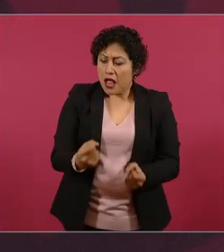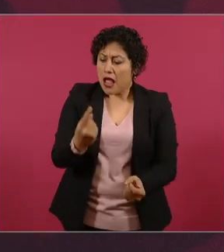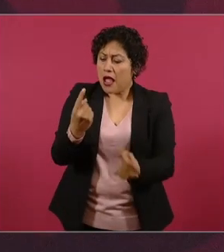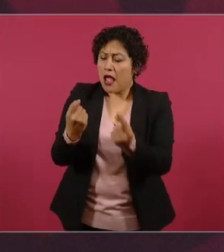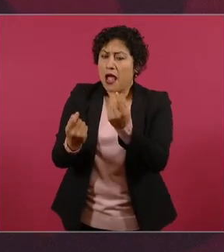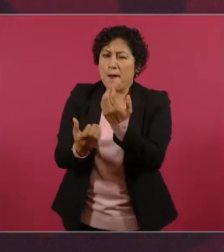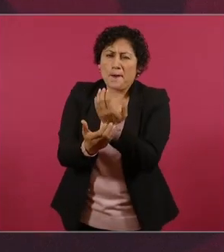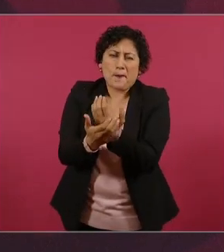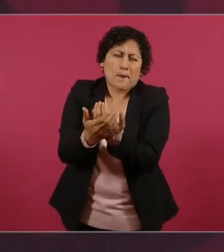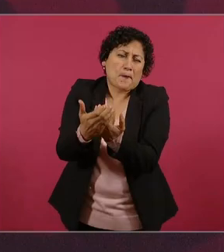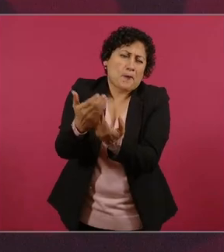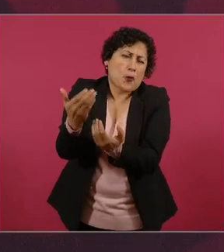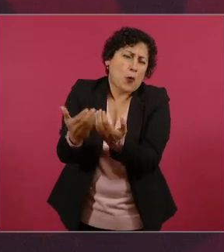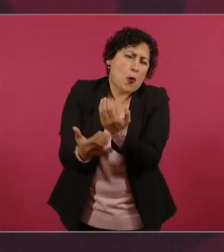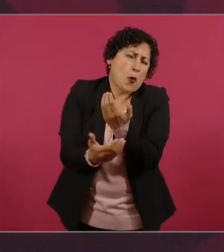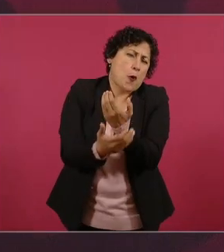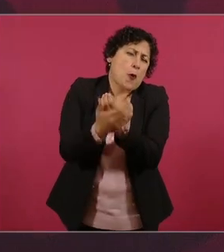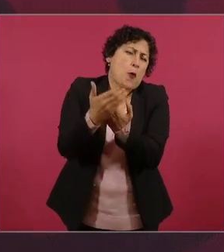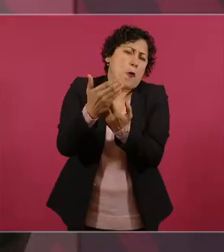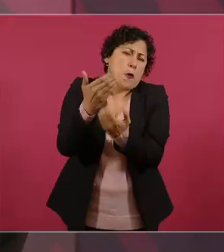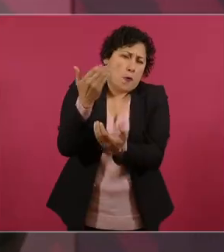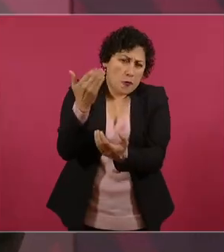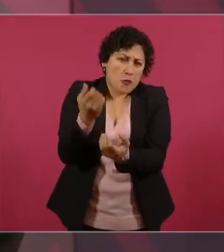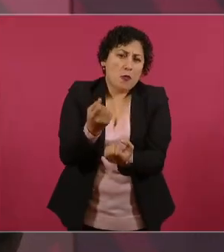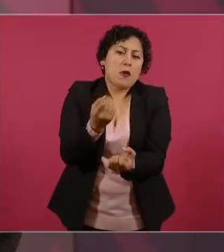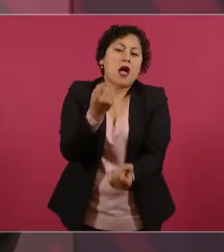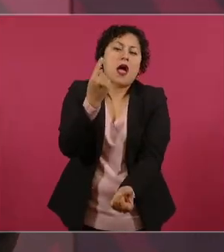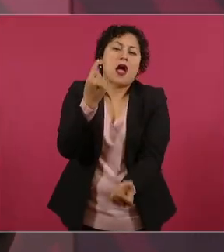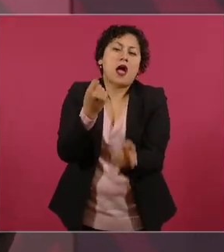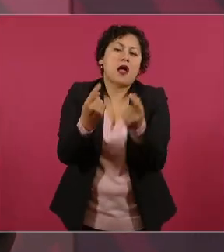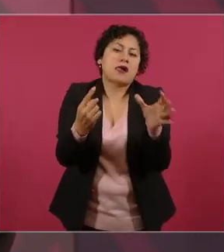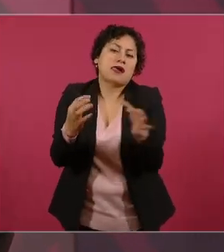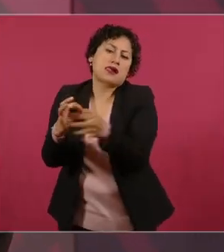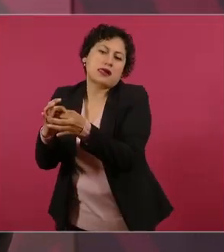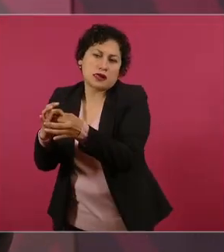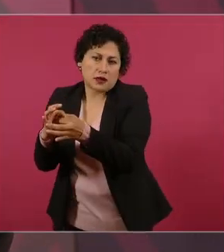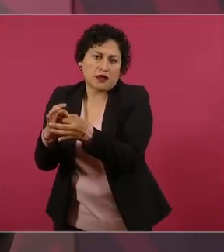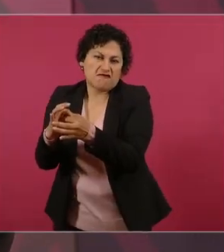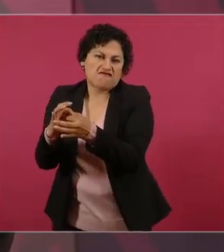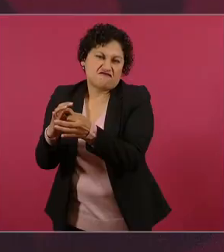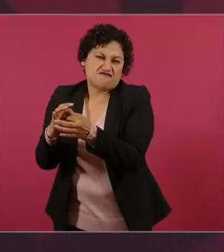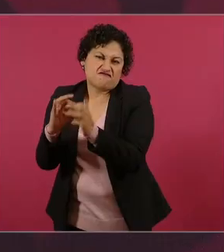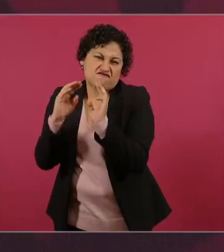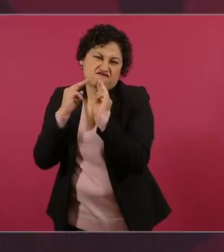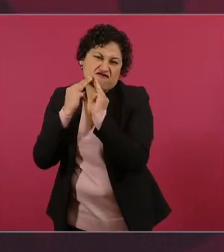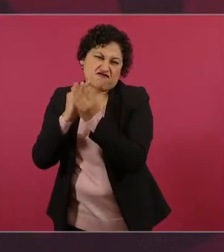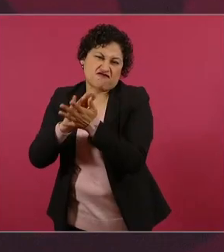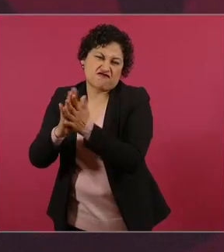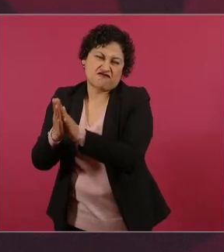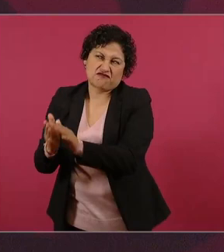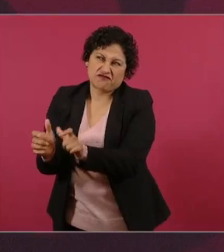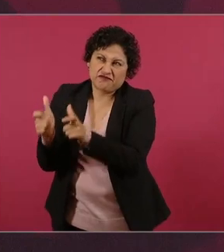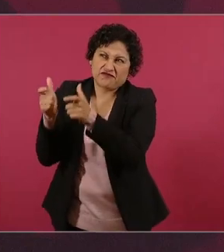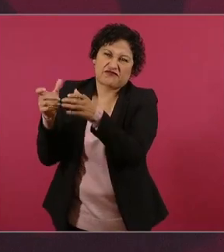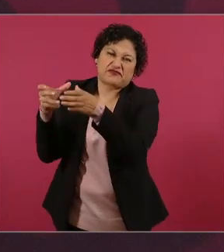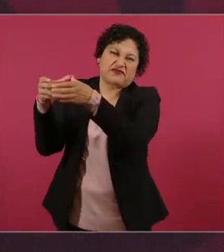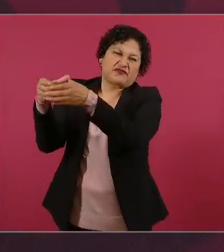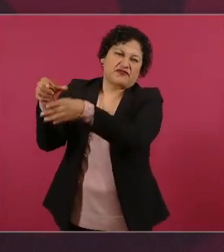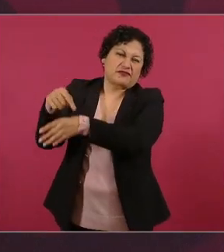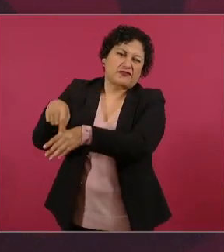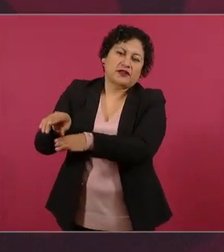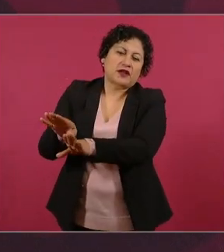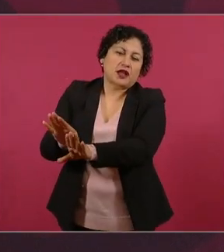muy pocos los que están al servicio de la mafia, del poder económico, del poder